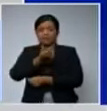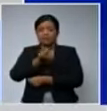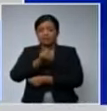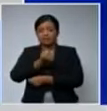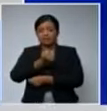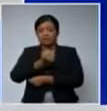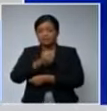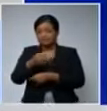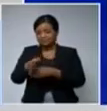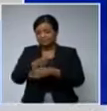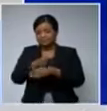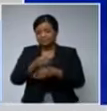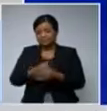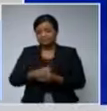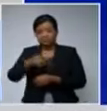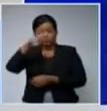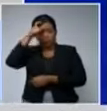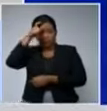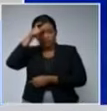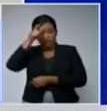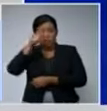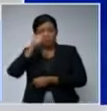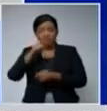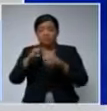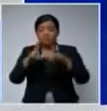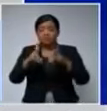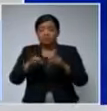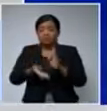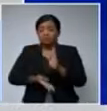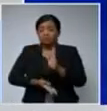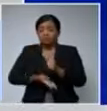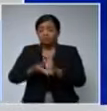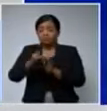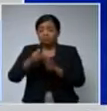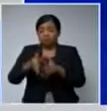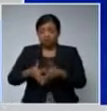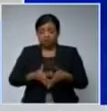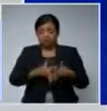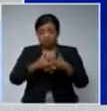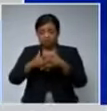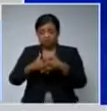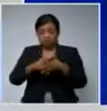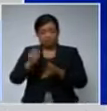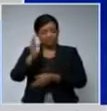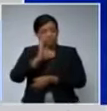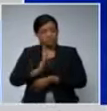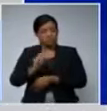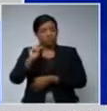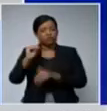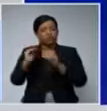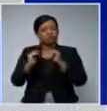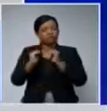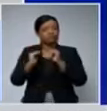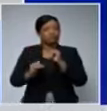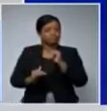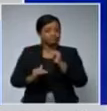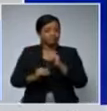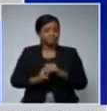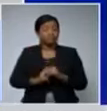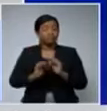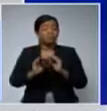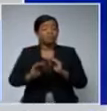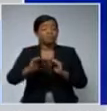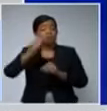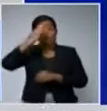muy inferiores al comportamiento de Estados Unidos y Brasil. Esa es la razón por la que Cuba